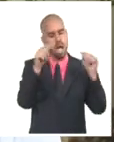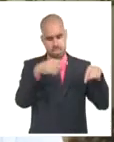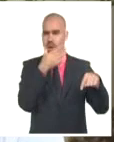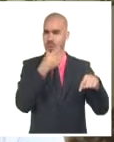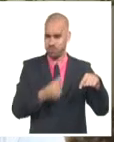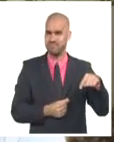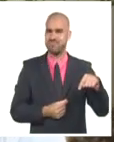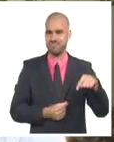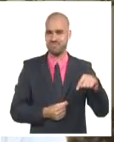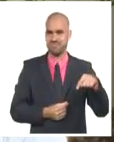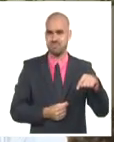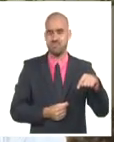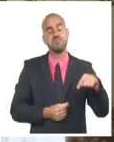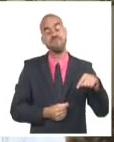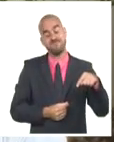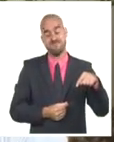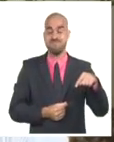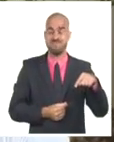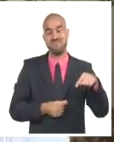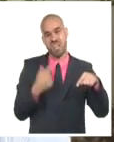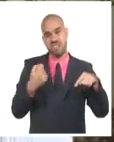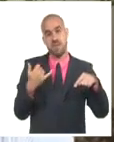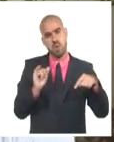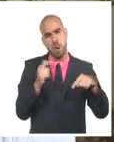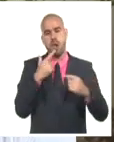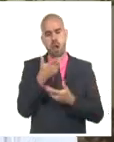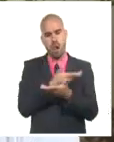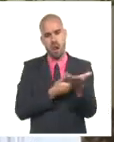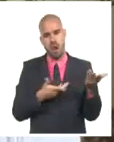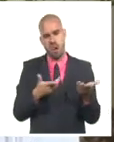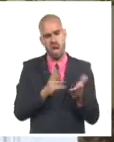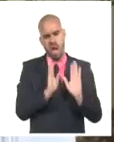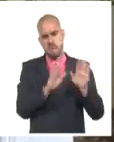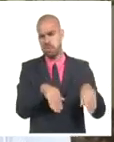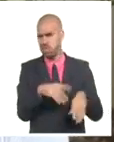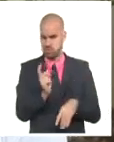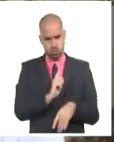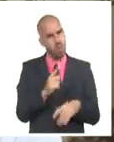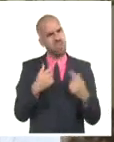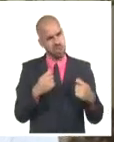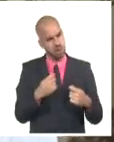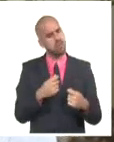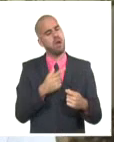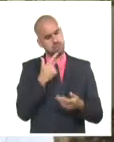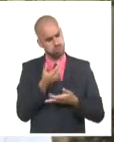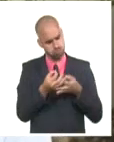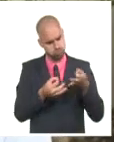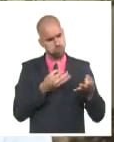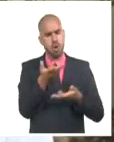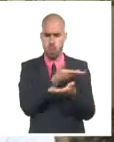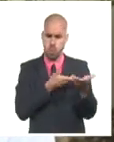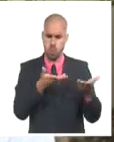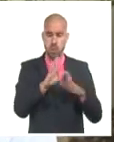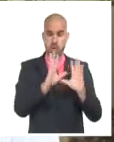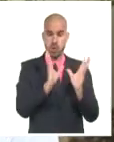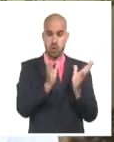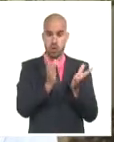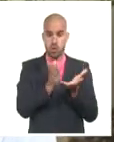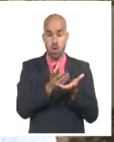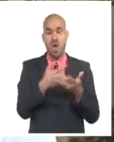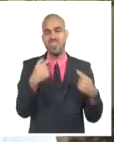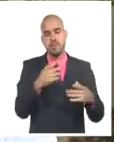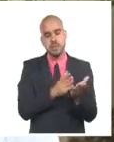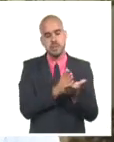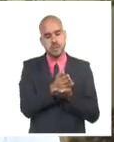que indiscutiblemente tenemos que seguir escuchando, tenemos que seguir aprendiendo de ella y tenemos que continuar dándoles tareas